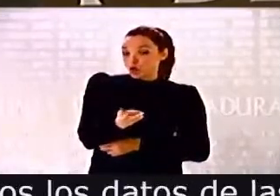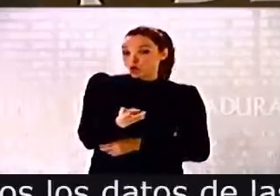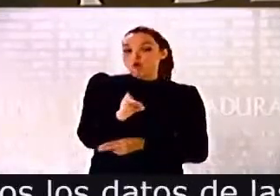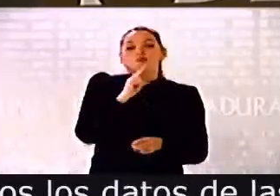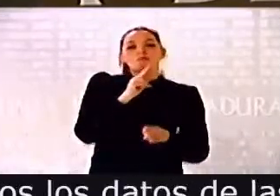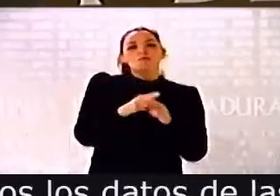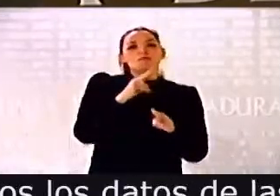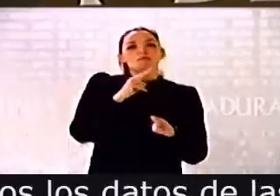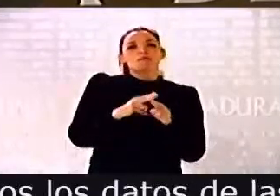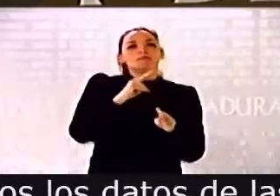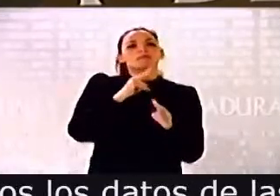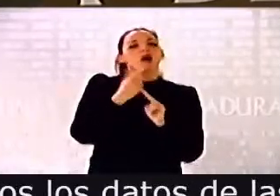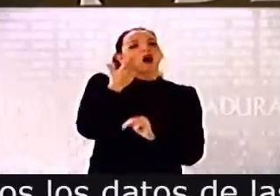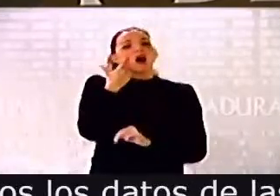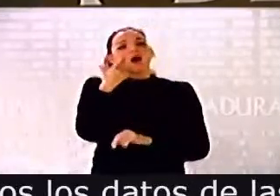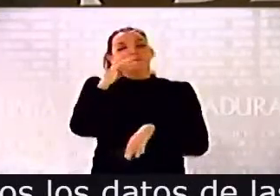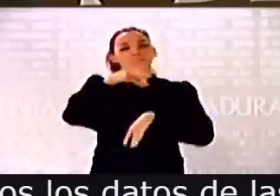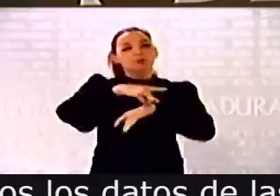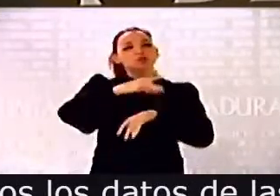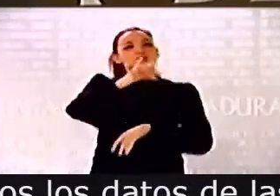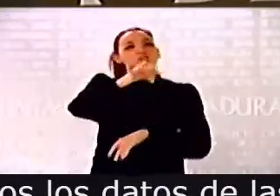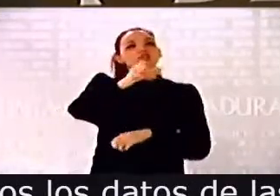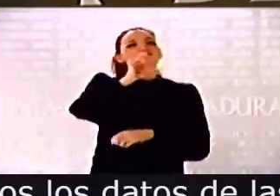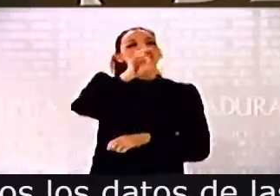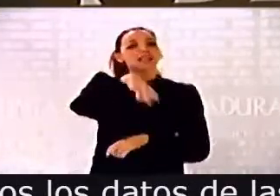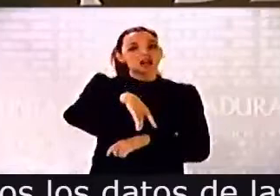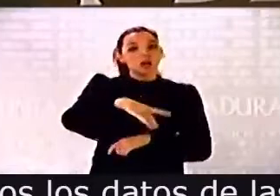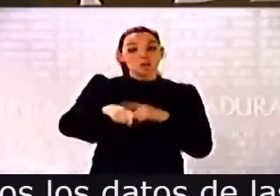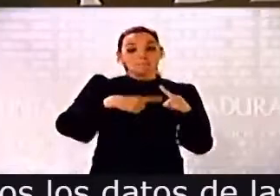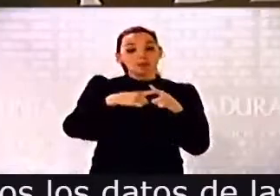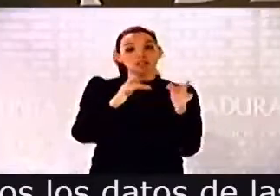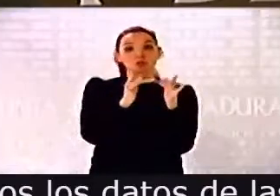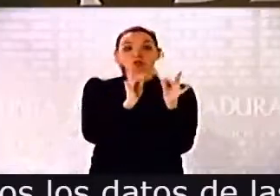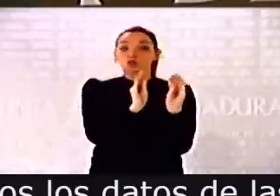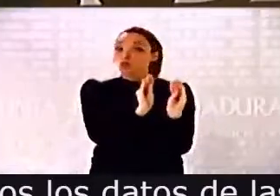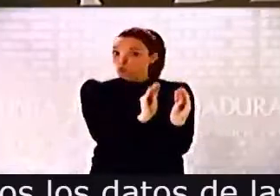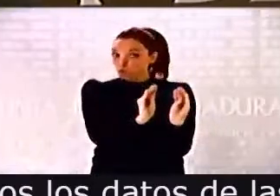dado positivo, así como de los contactos estrechos,